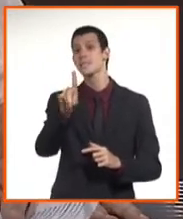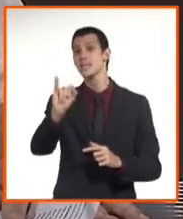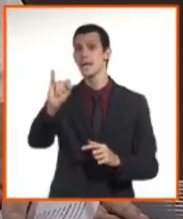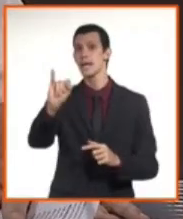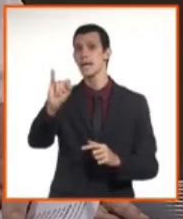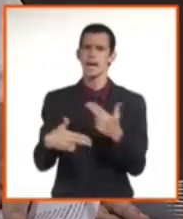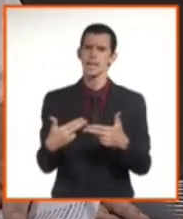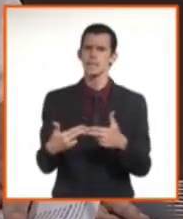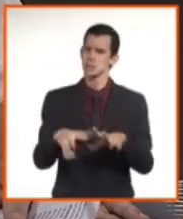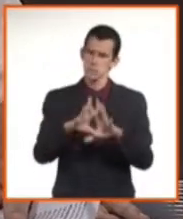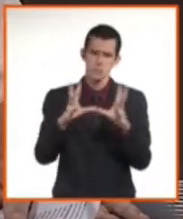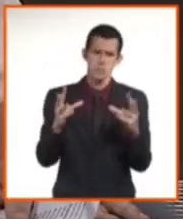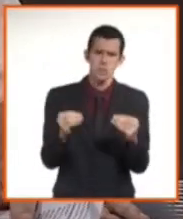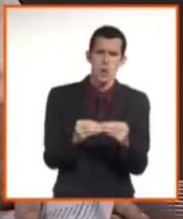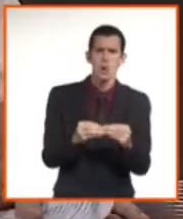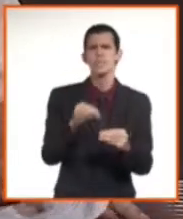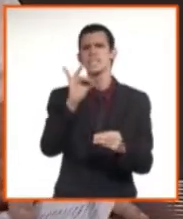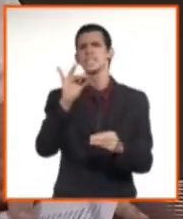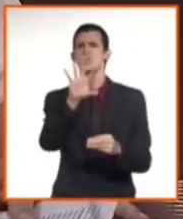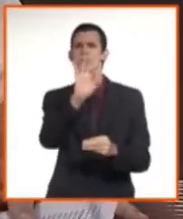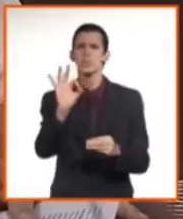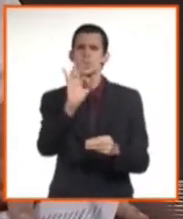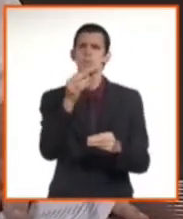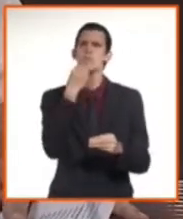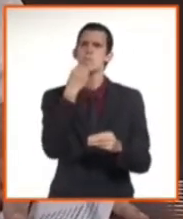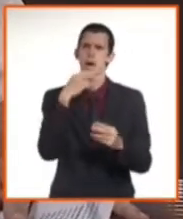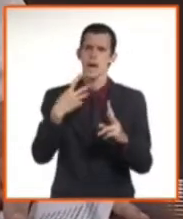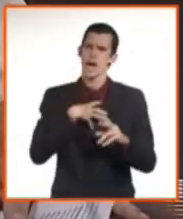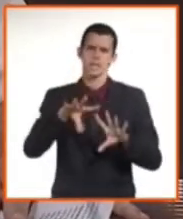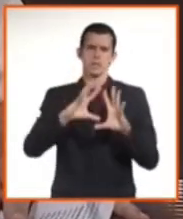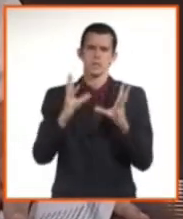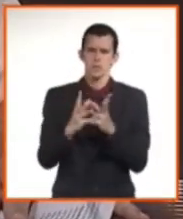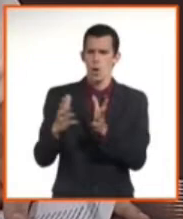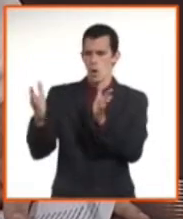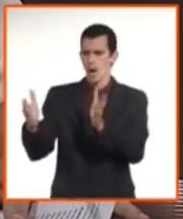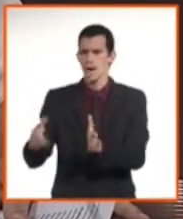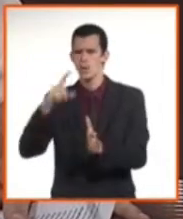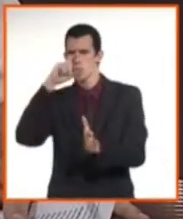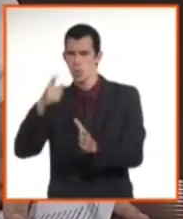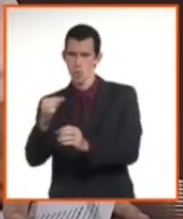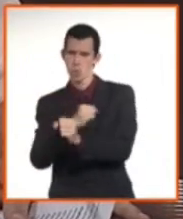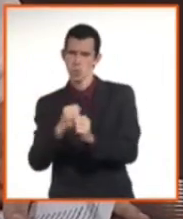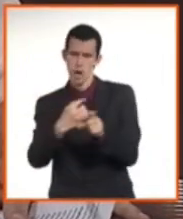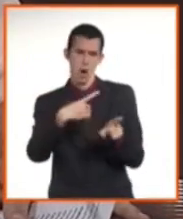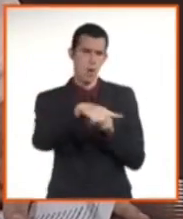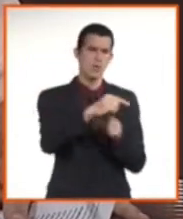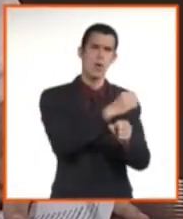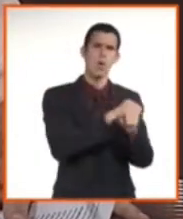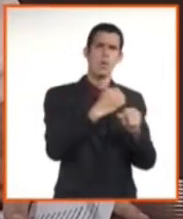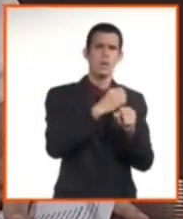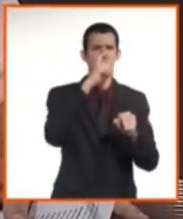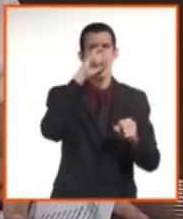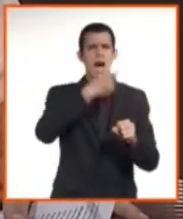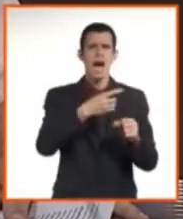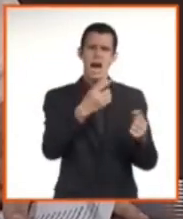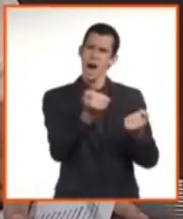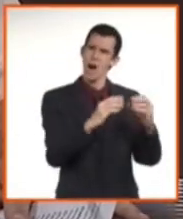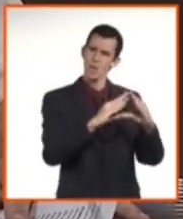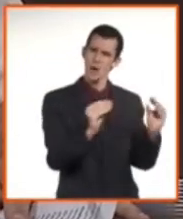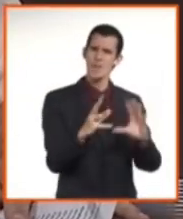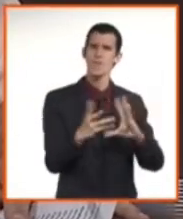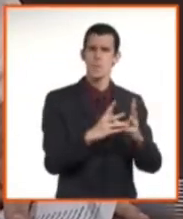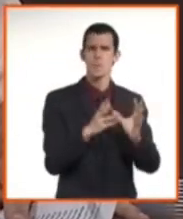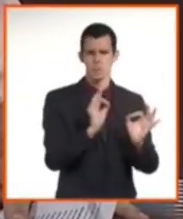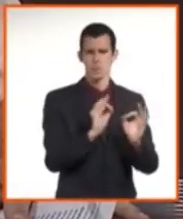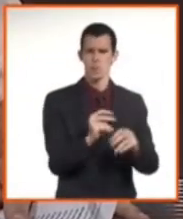diésel y un 75% de disponibilidad en los grupos fuel. A partir del año 2017 se incrementa el nivel de utilización de